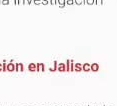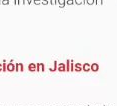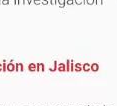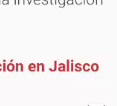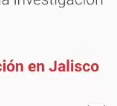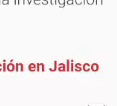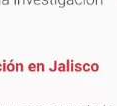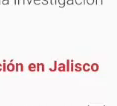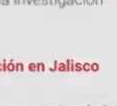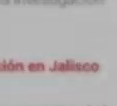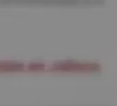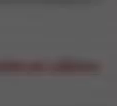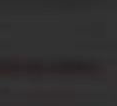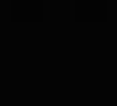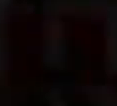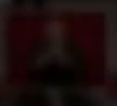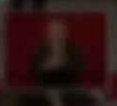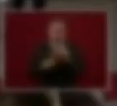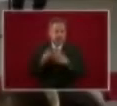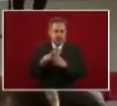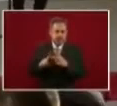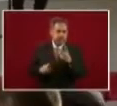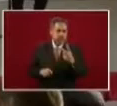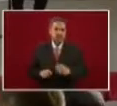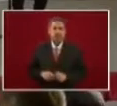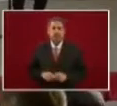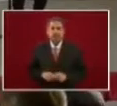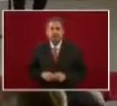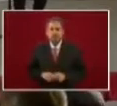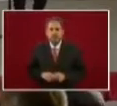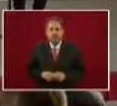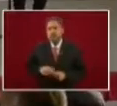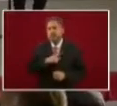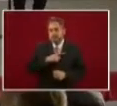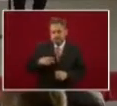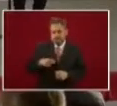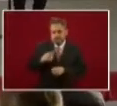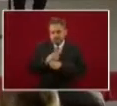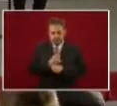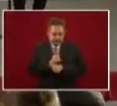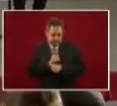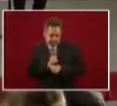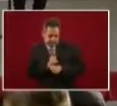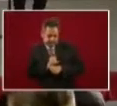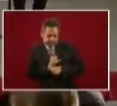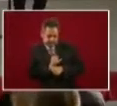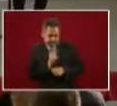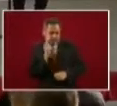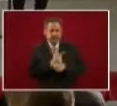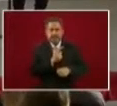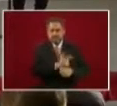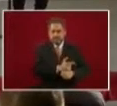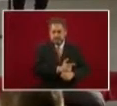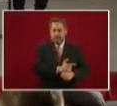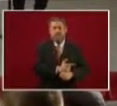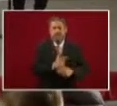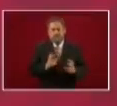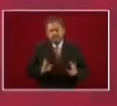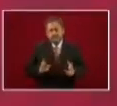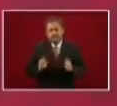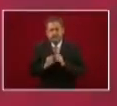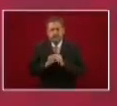único cosas primero bueno que tenemos que hacer la investigación se tiene que actuar de